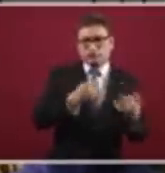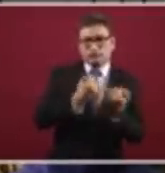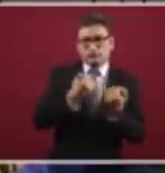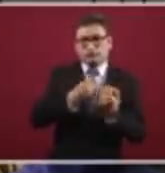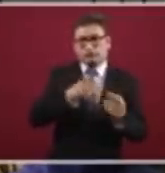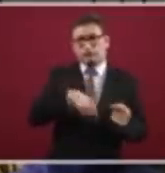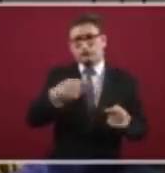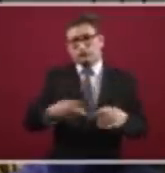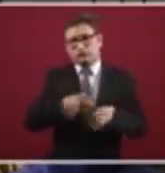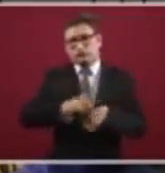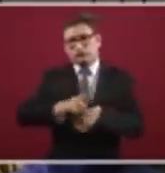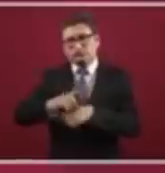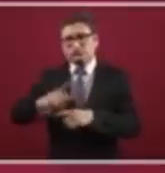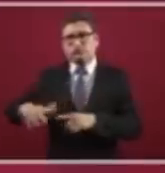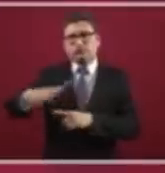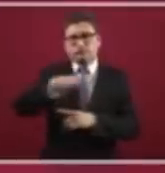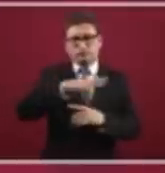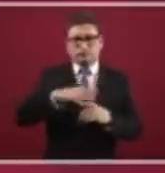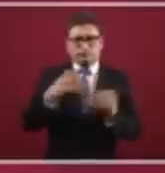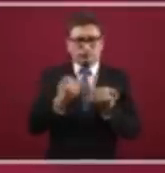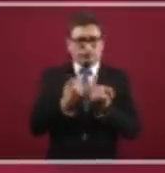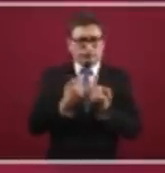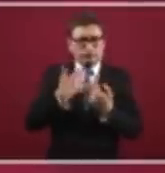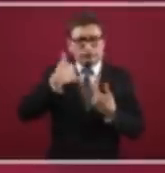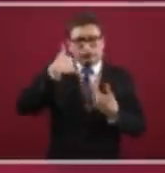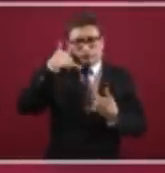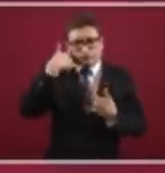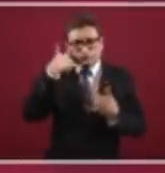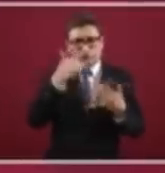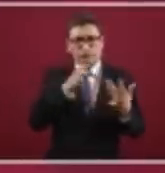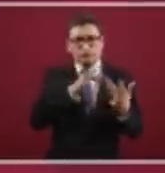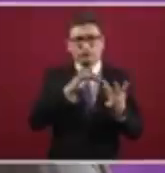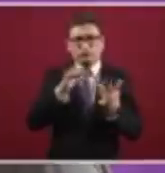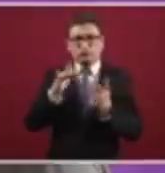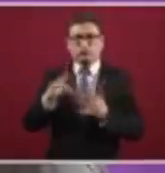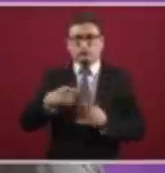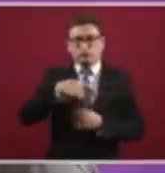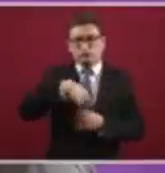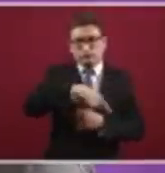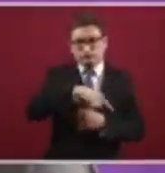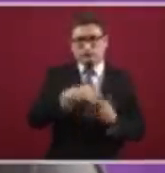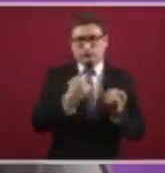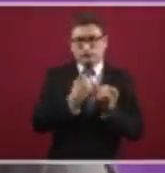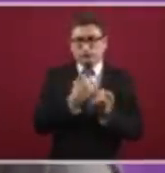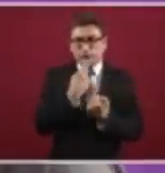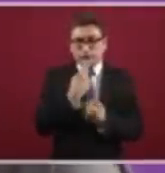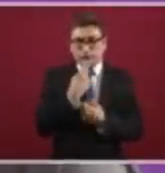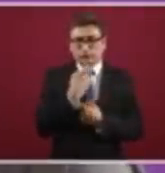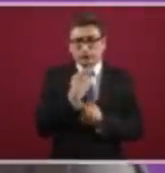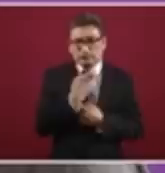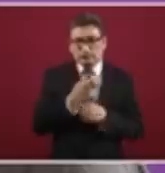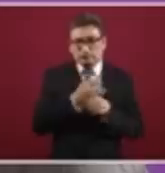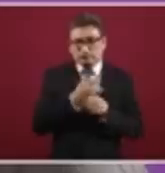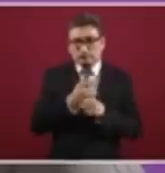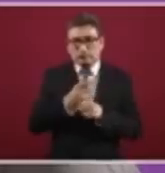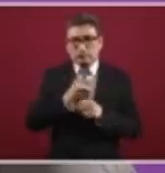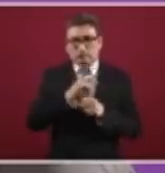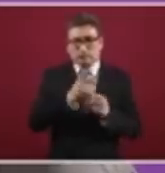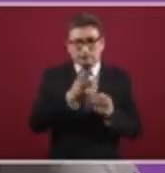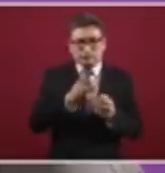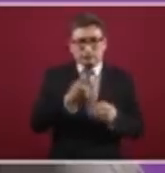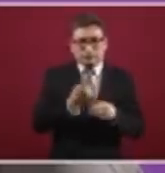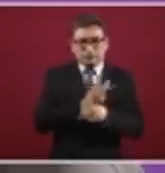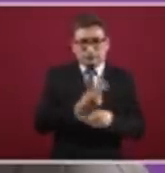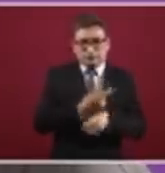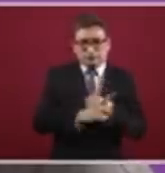aquí ninguna incidencia el uso de los teléfonos celulares de los muchachos en días posteriores a los actos de igualdad ya la desaparición